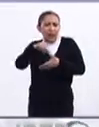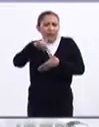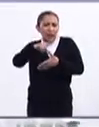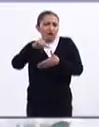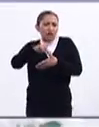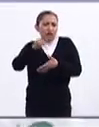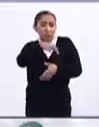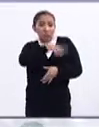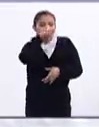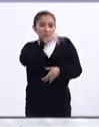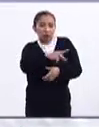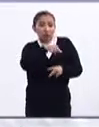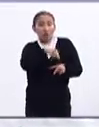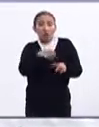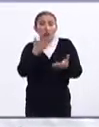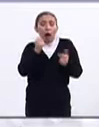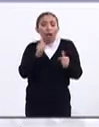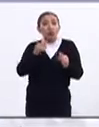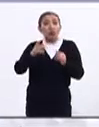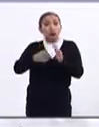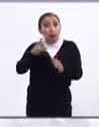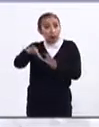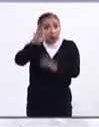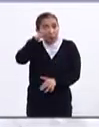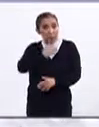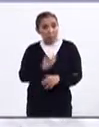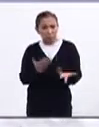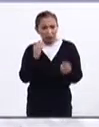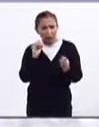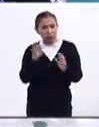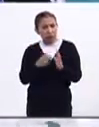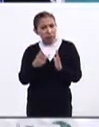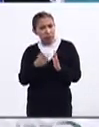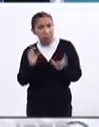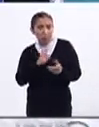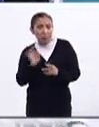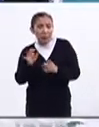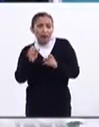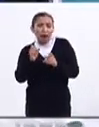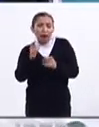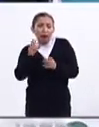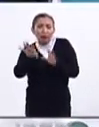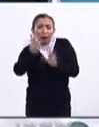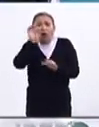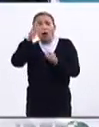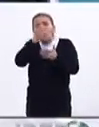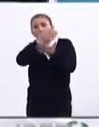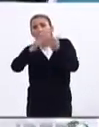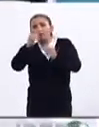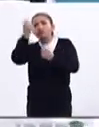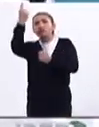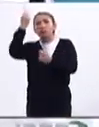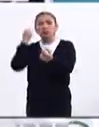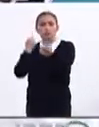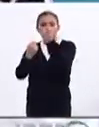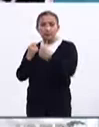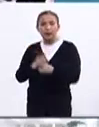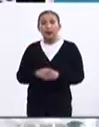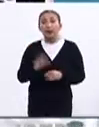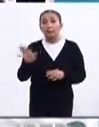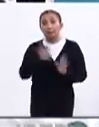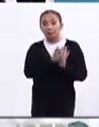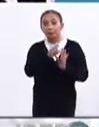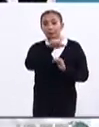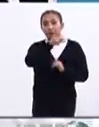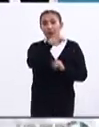latinoamericanos, a excepción de México, en donde no hay reelección consecutiva, puede haber reelección intermedia. Y por supuesto el